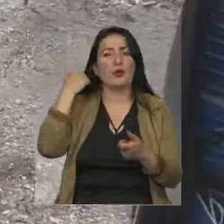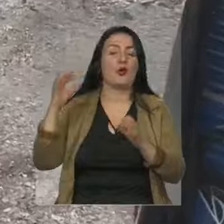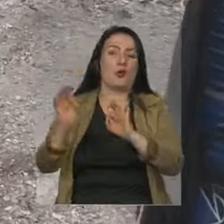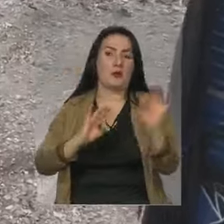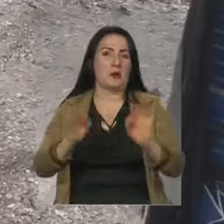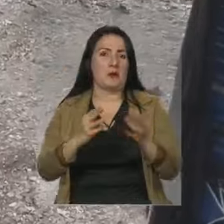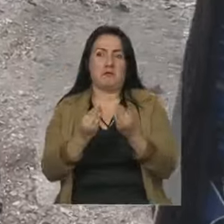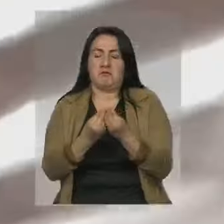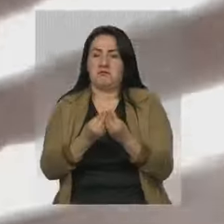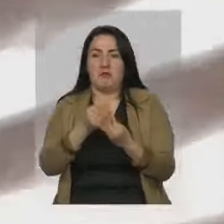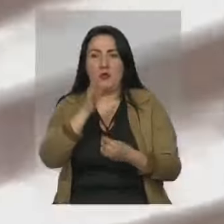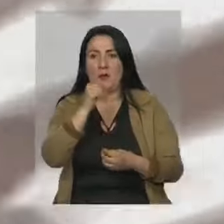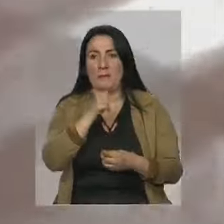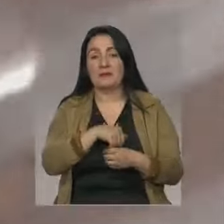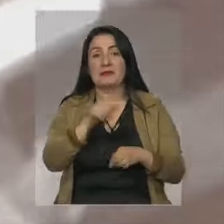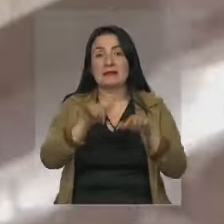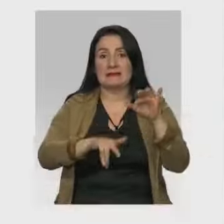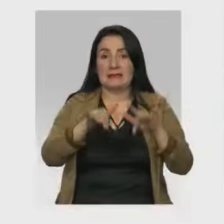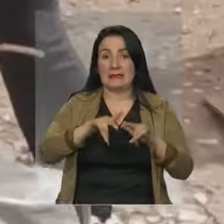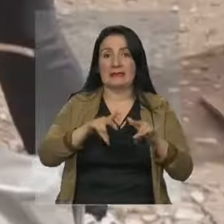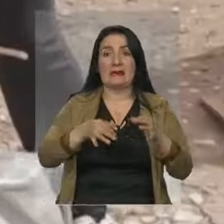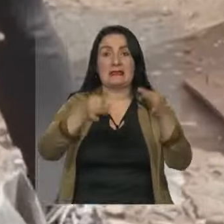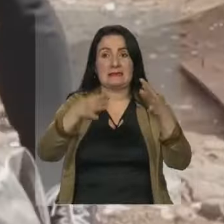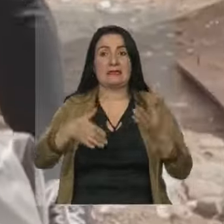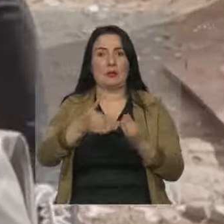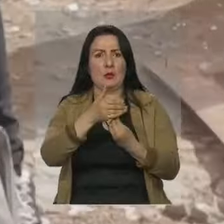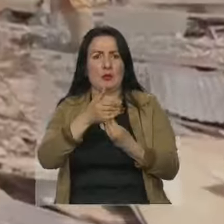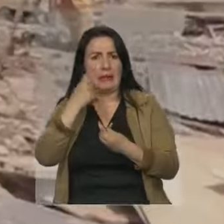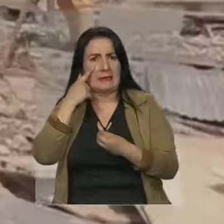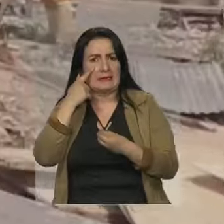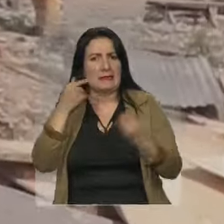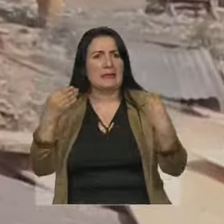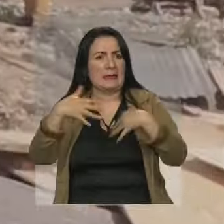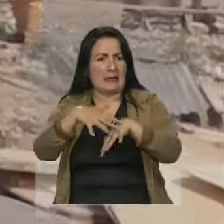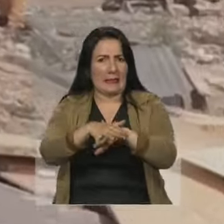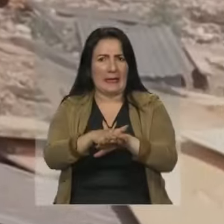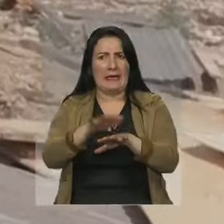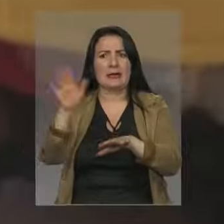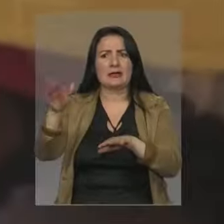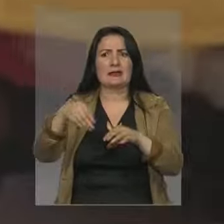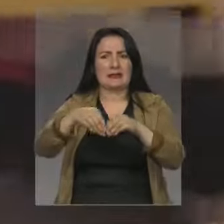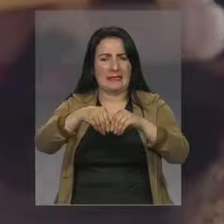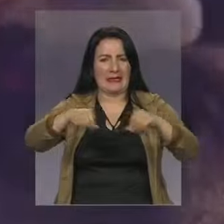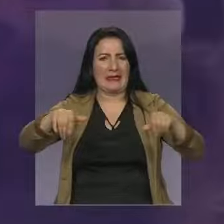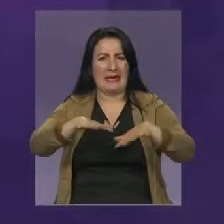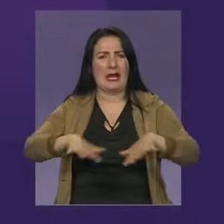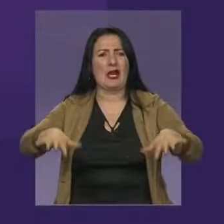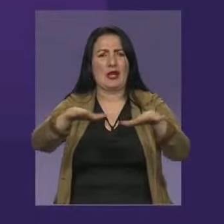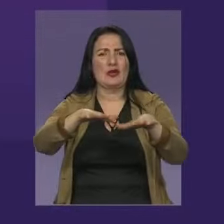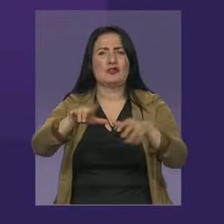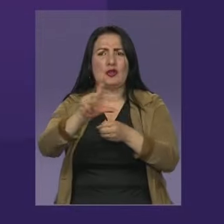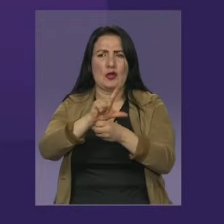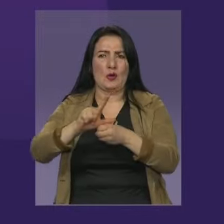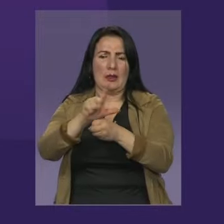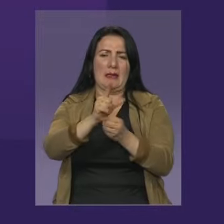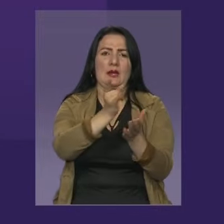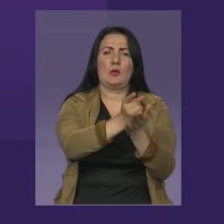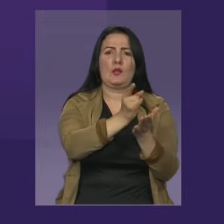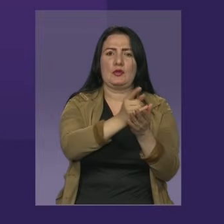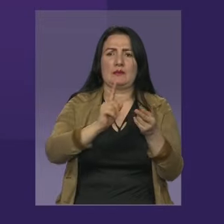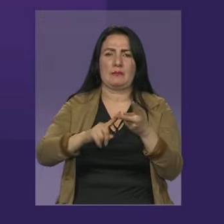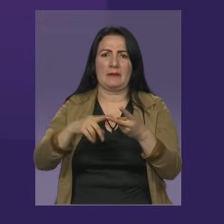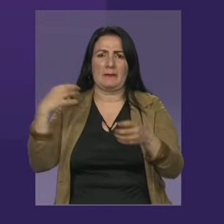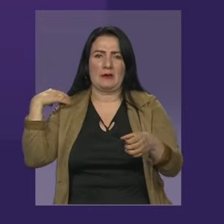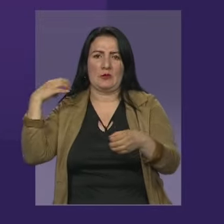organizados. La Secretaría de Seguridad ha priorizado combatir las redes criminales de los llamados tierreros en localidades de Usme,